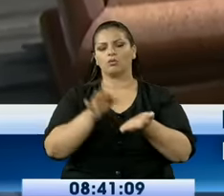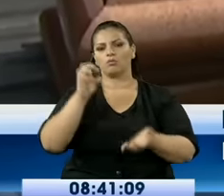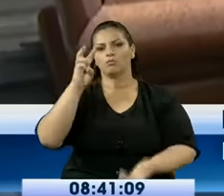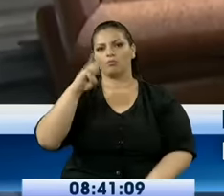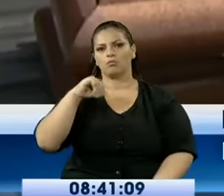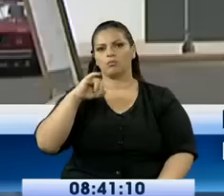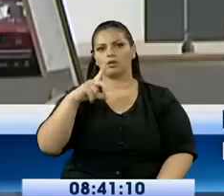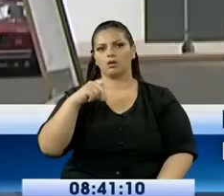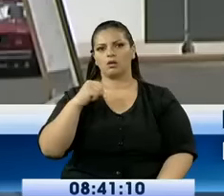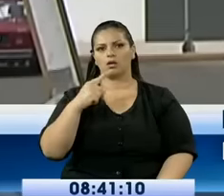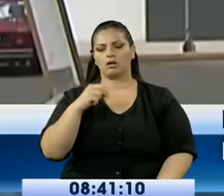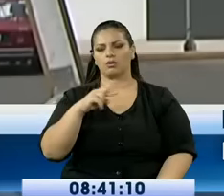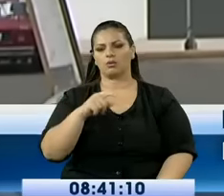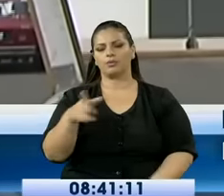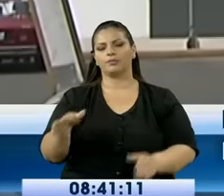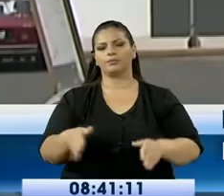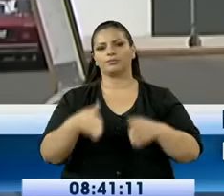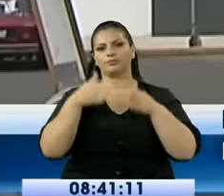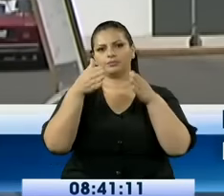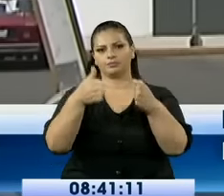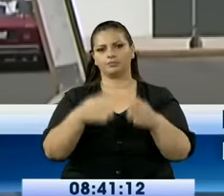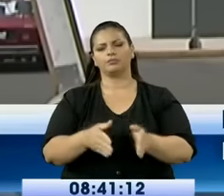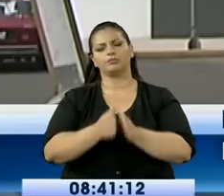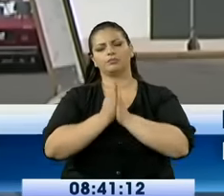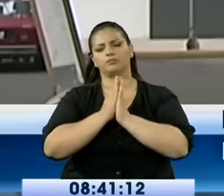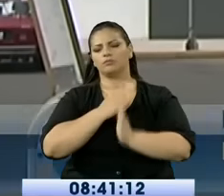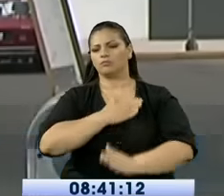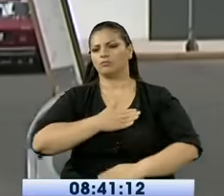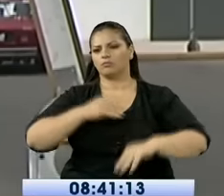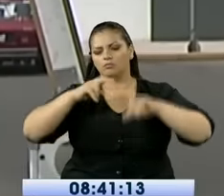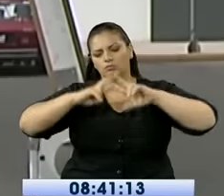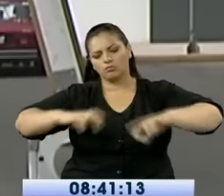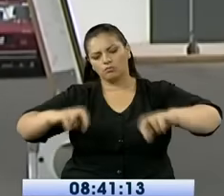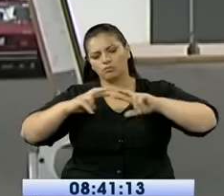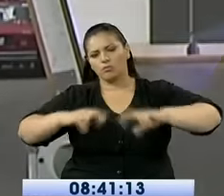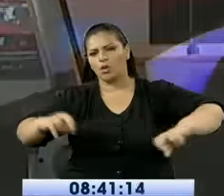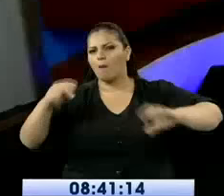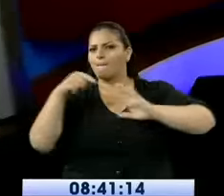por la muerte, informó Enrique Muñoz.